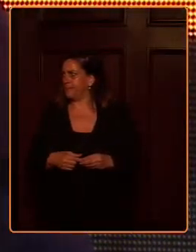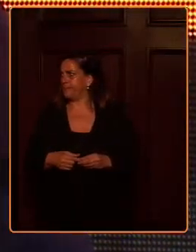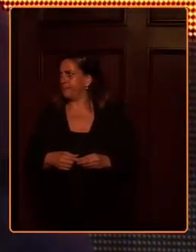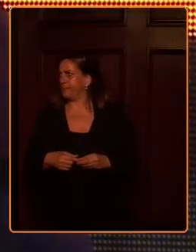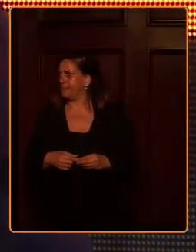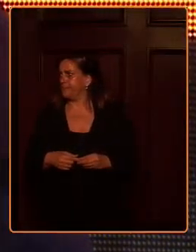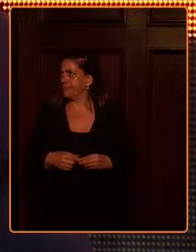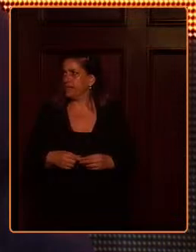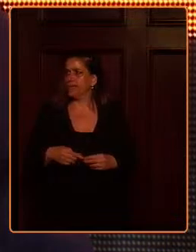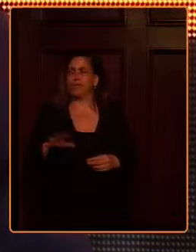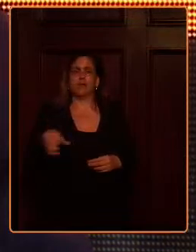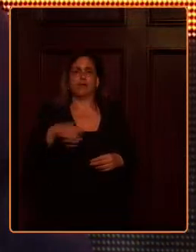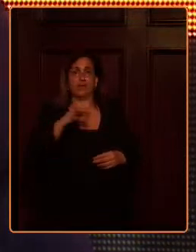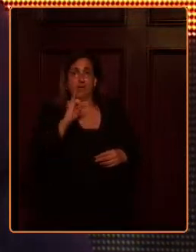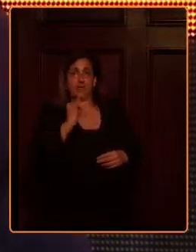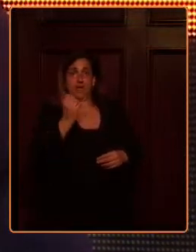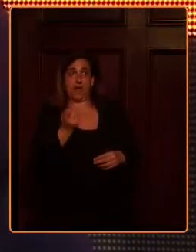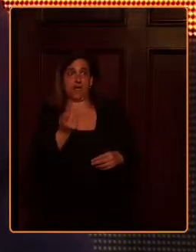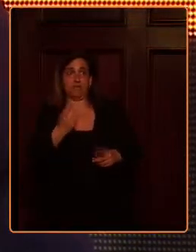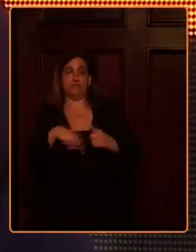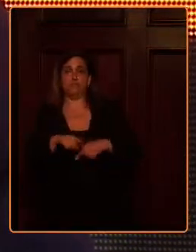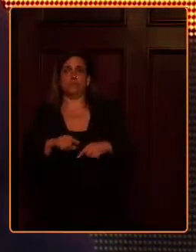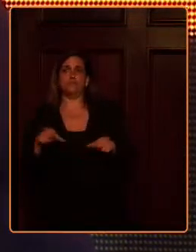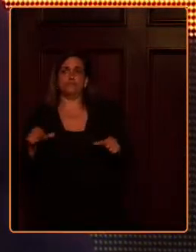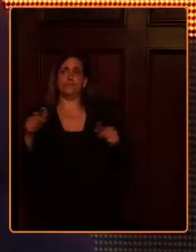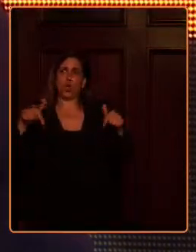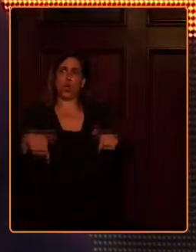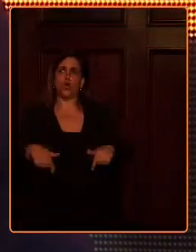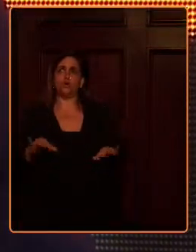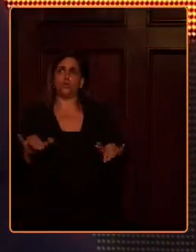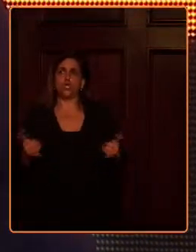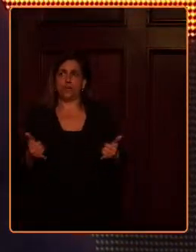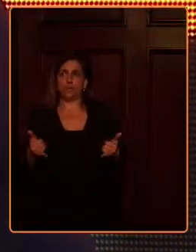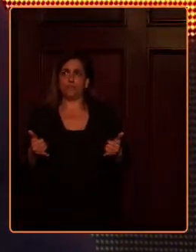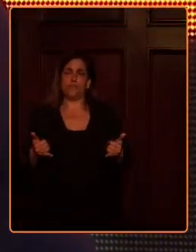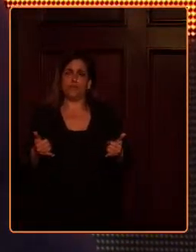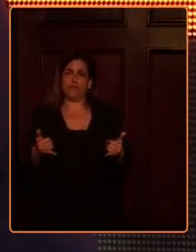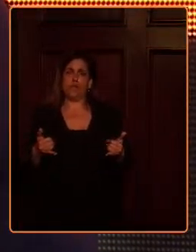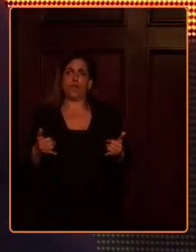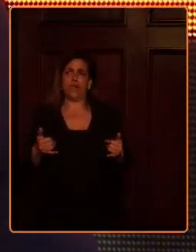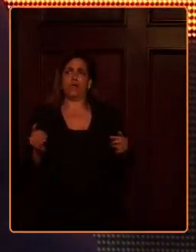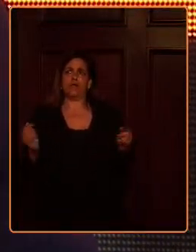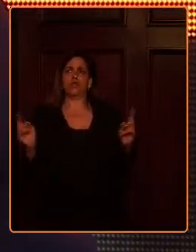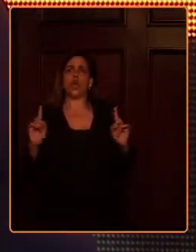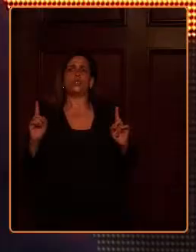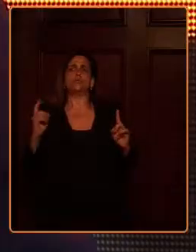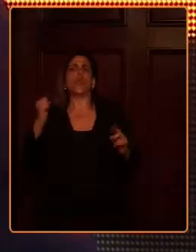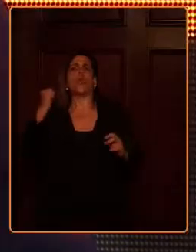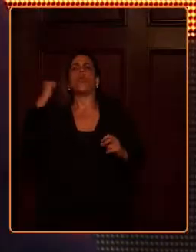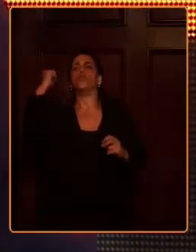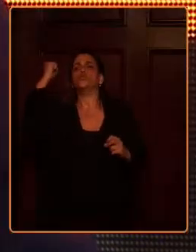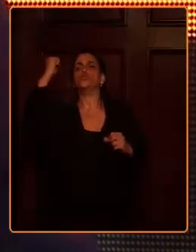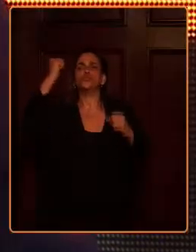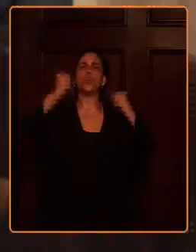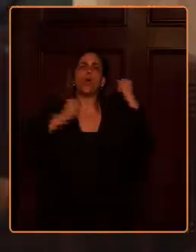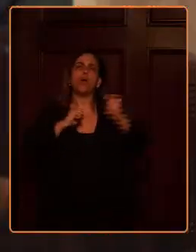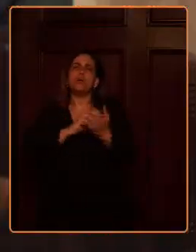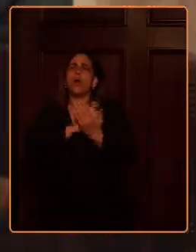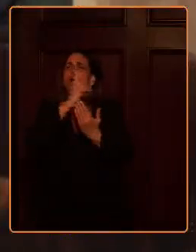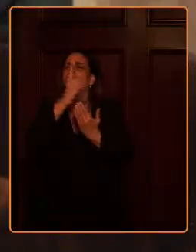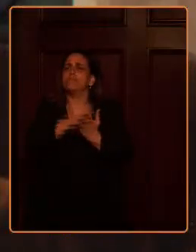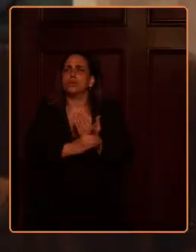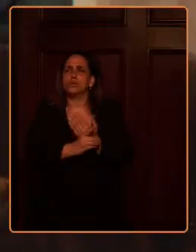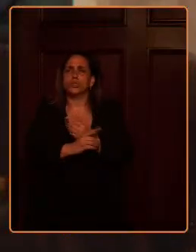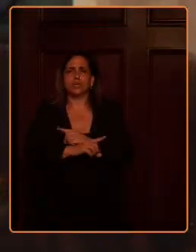La inteligencia artificial hoy por hoy no es un sueño, no es un proyecto,